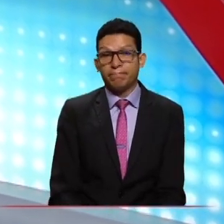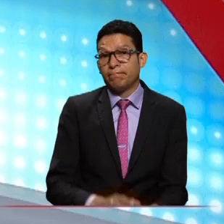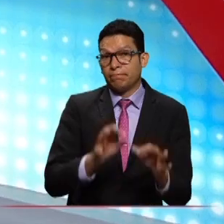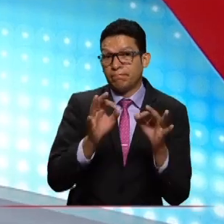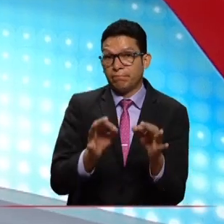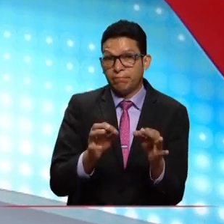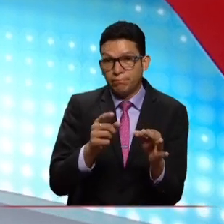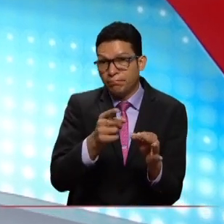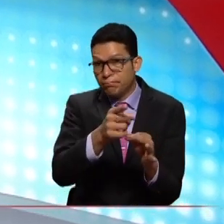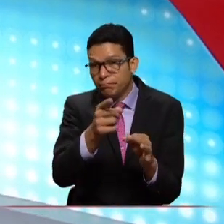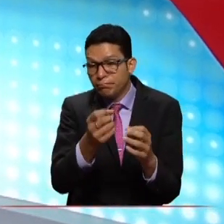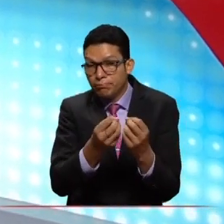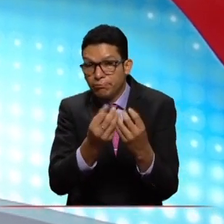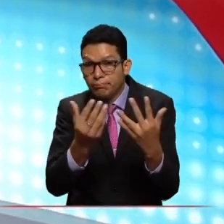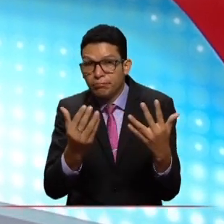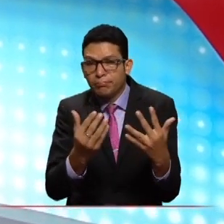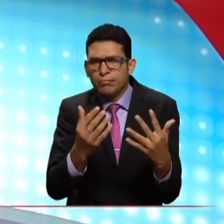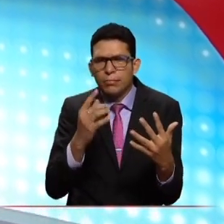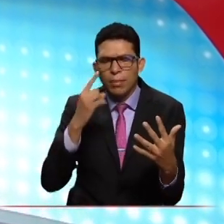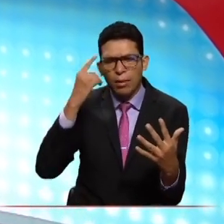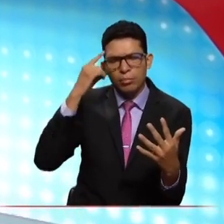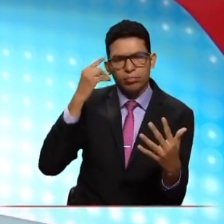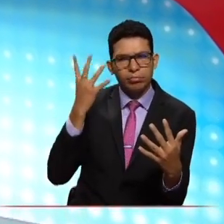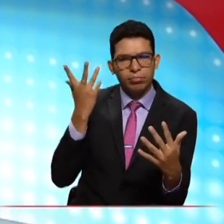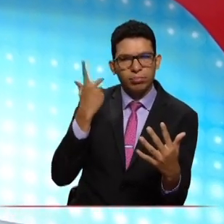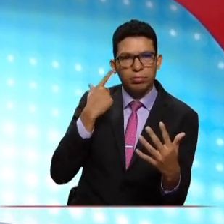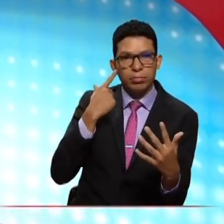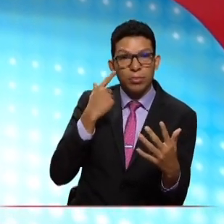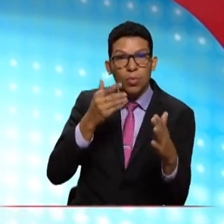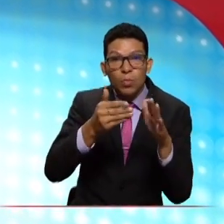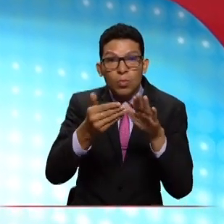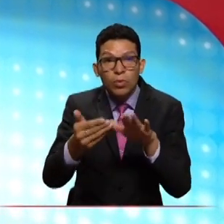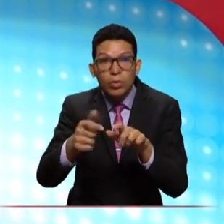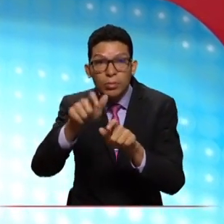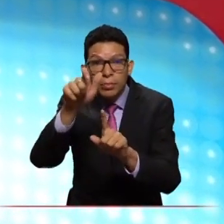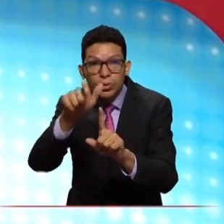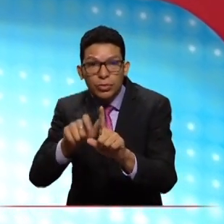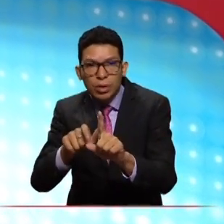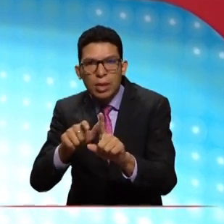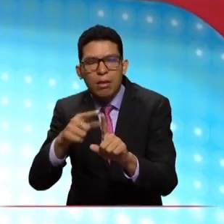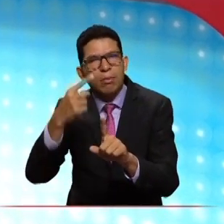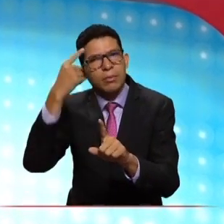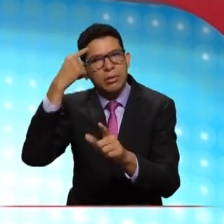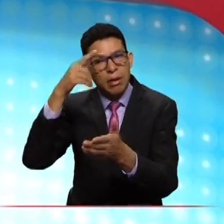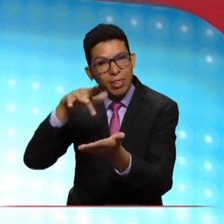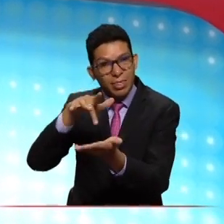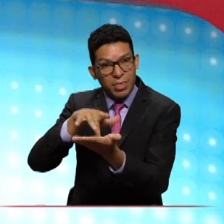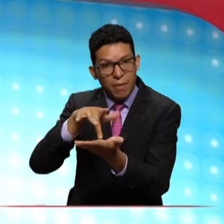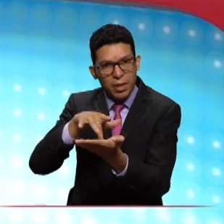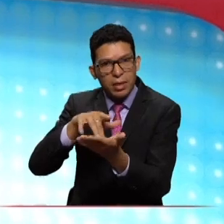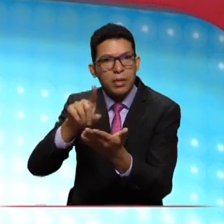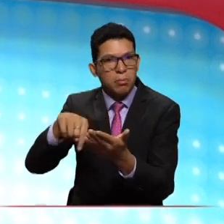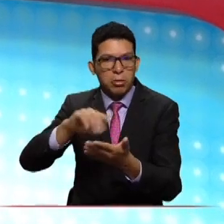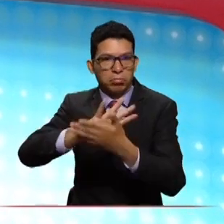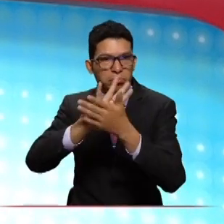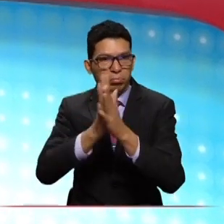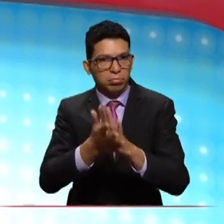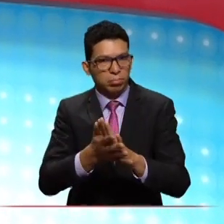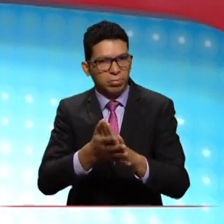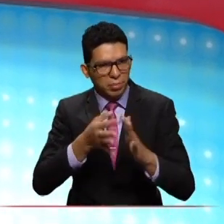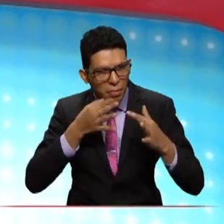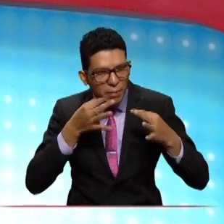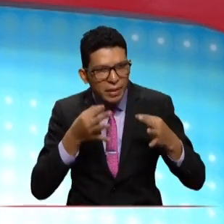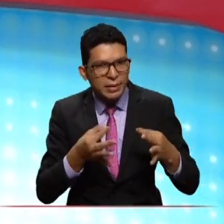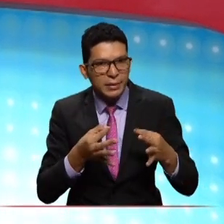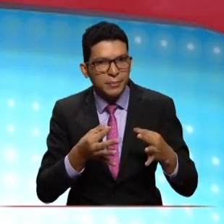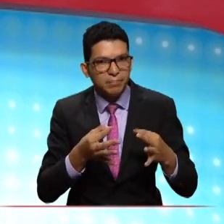Seguramente muchos de ustedes han escuchado que cuando fallece una persona también mueren sus deudas, pero ¿esto será cierto? Pues